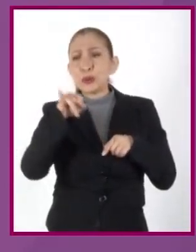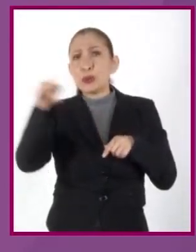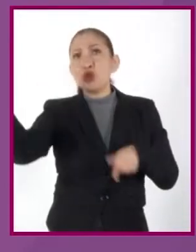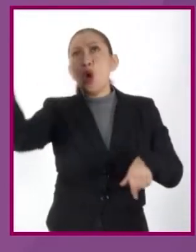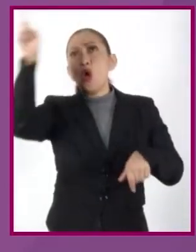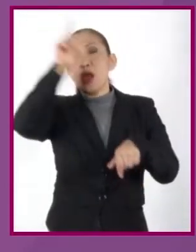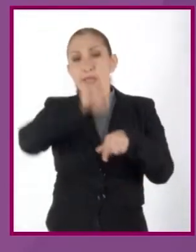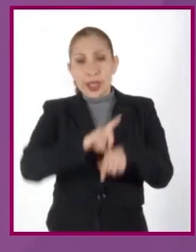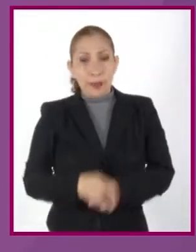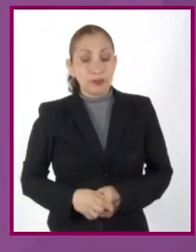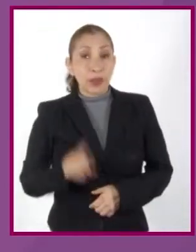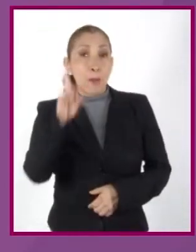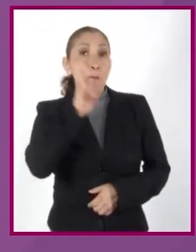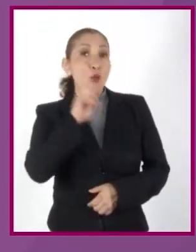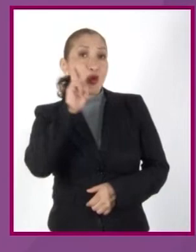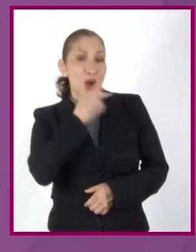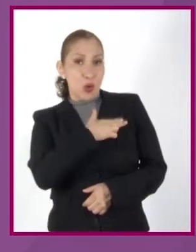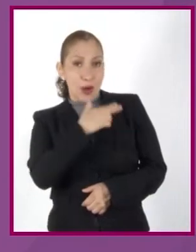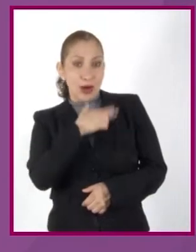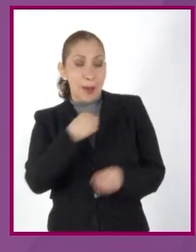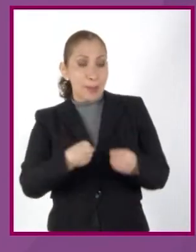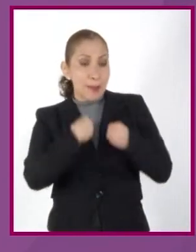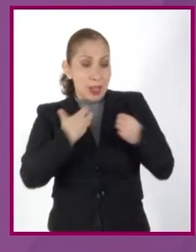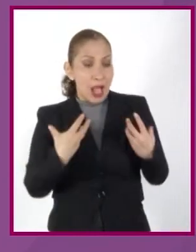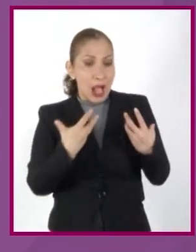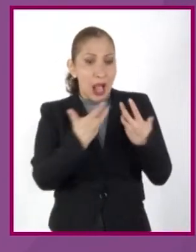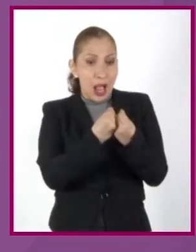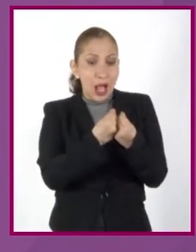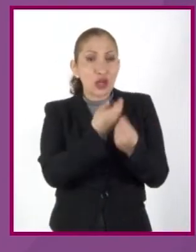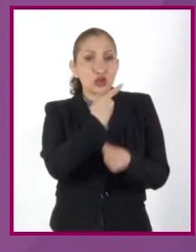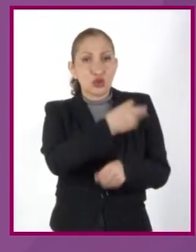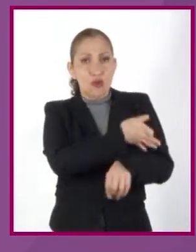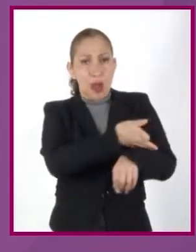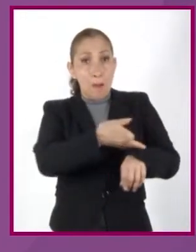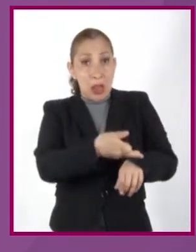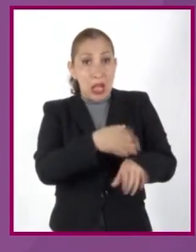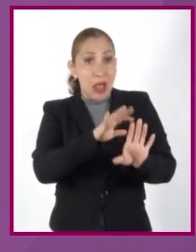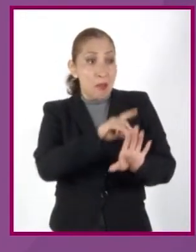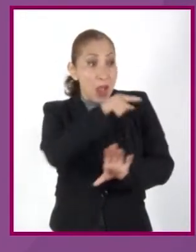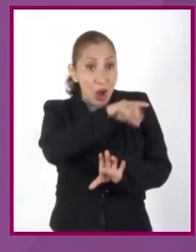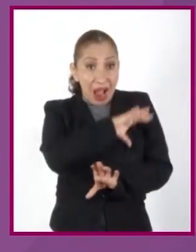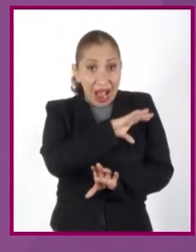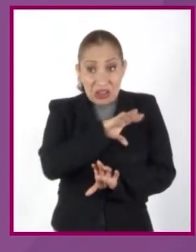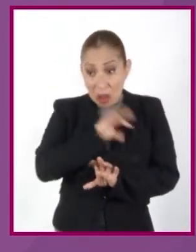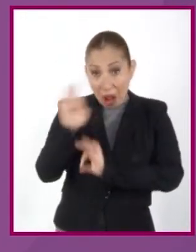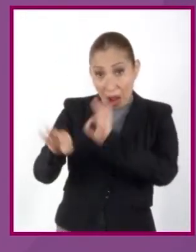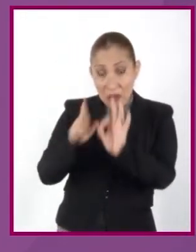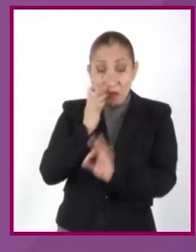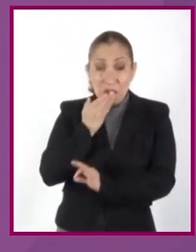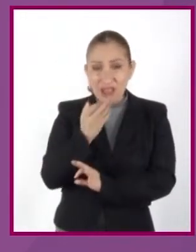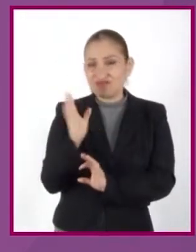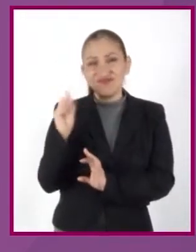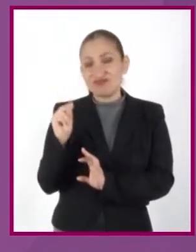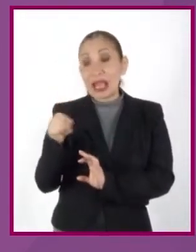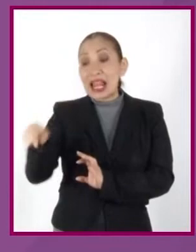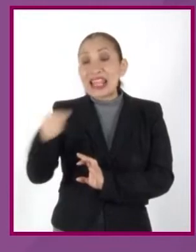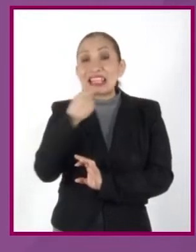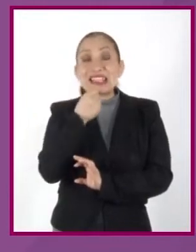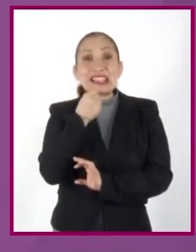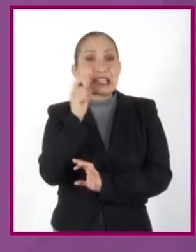día. Era una huérfanita pues que vivía con sus familiares, según nunca la quisieron. Esa